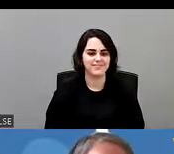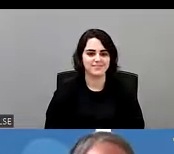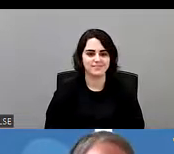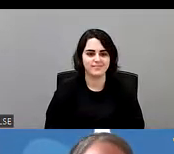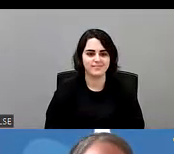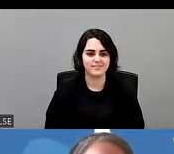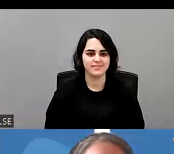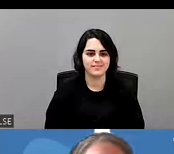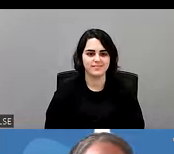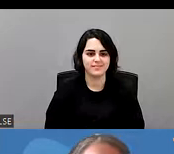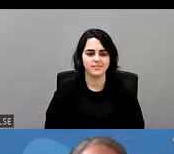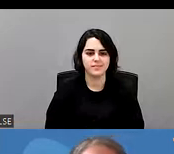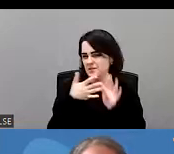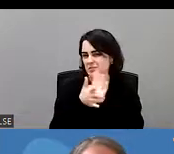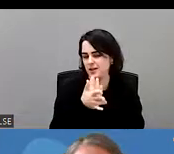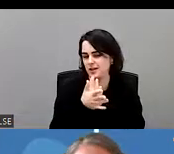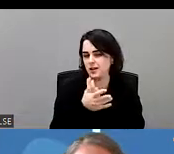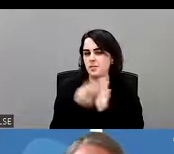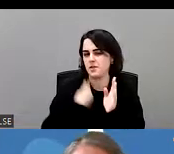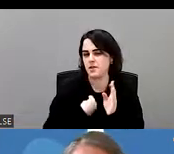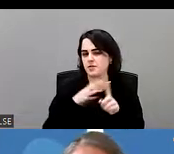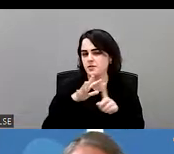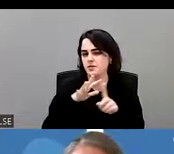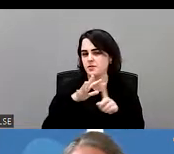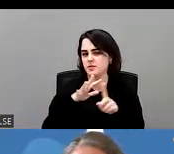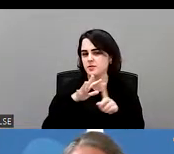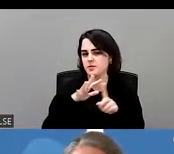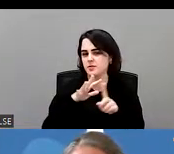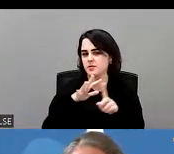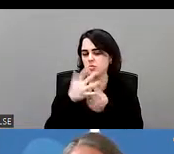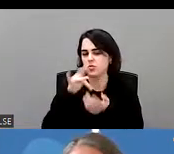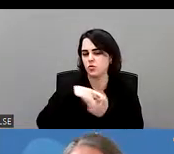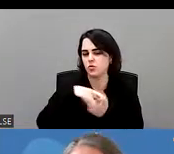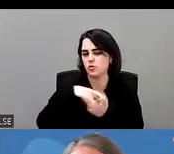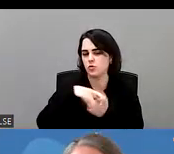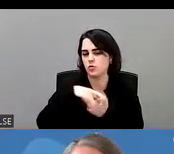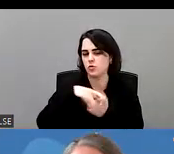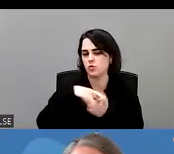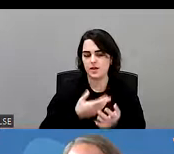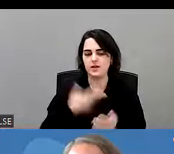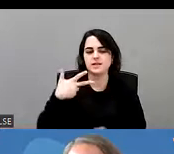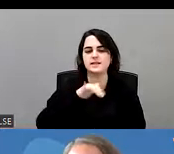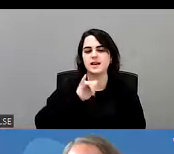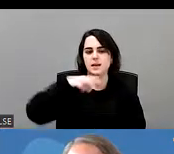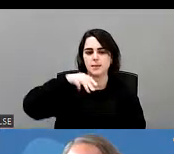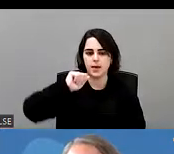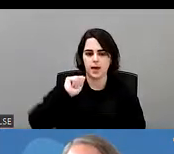Un par de cositas, solo puntual, que entendáis lo que ha pasado en este vídeo. Yo creo que esta es Chaima.